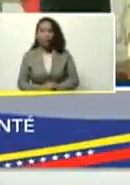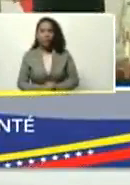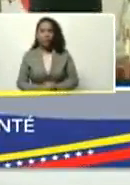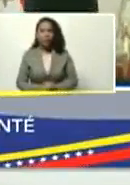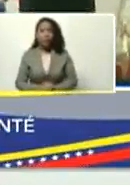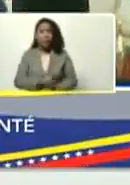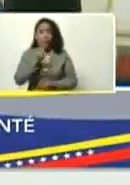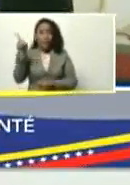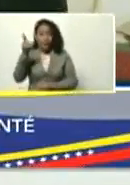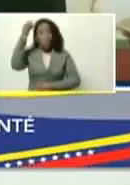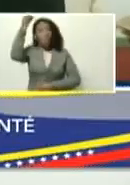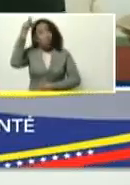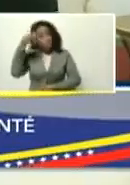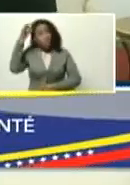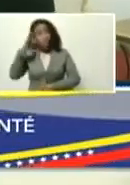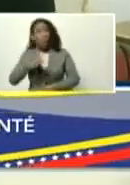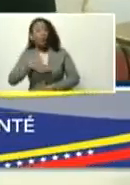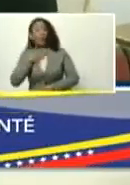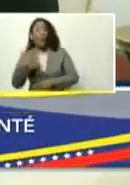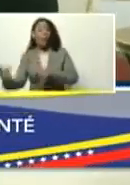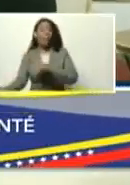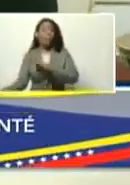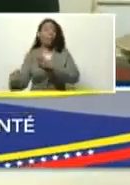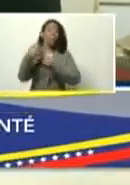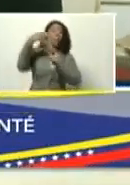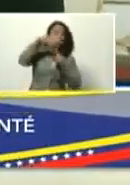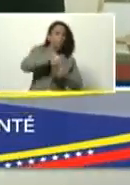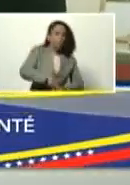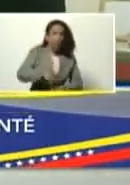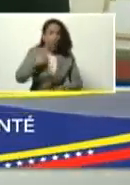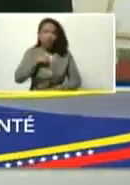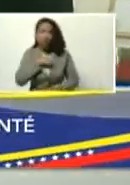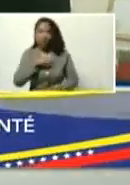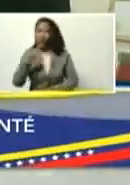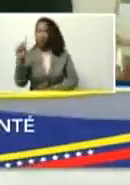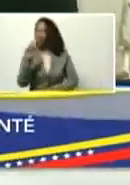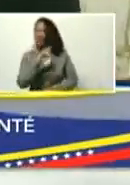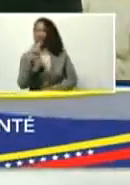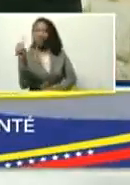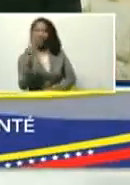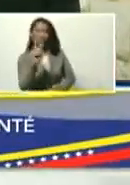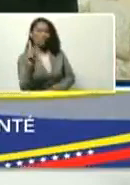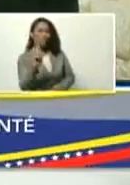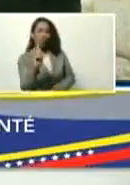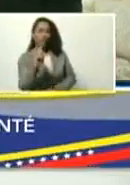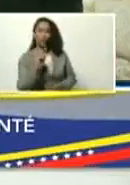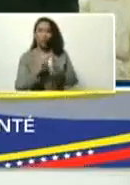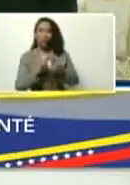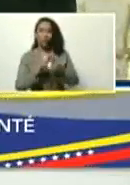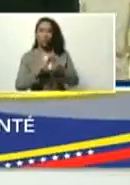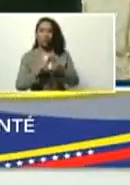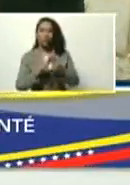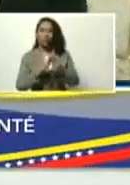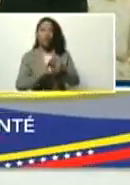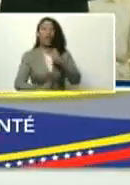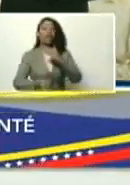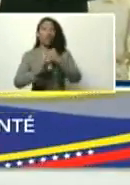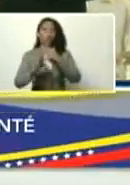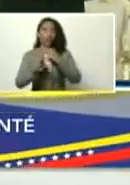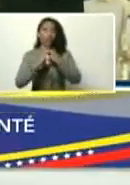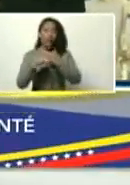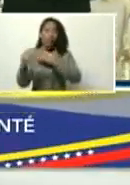Y ellos creían que iban a poder con nosotros. No nos conocen. Y todavía nos